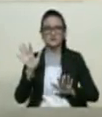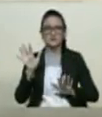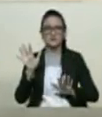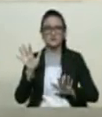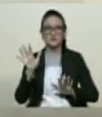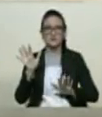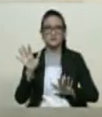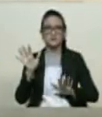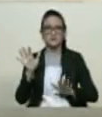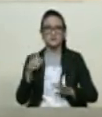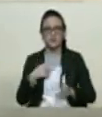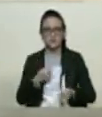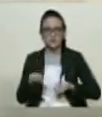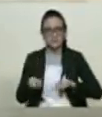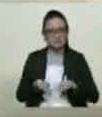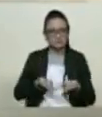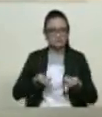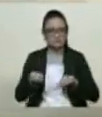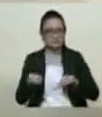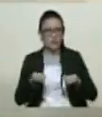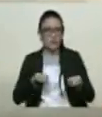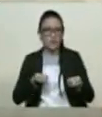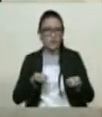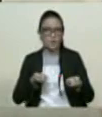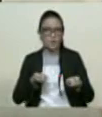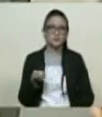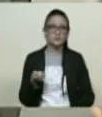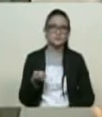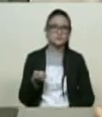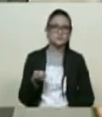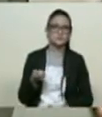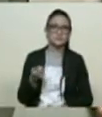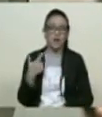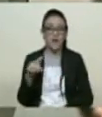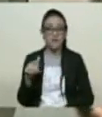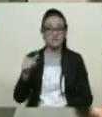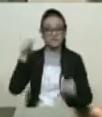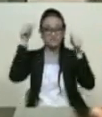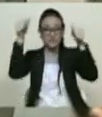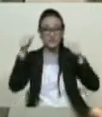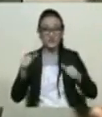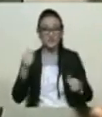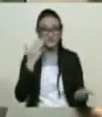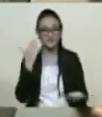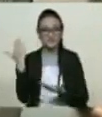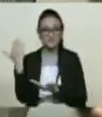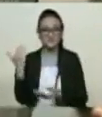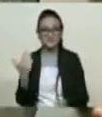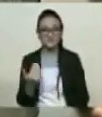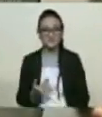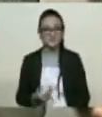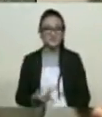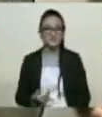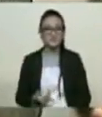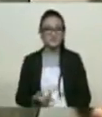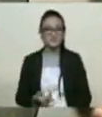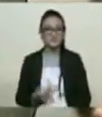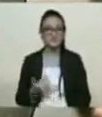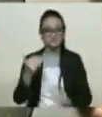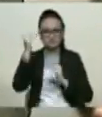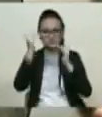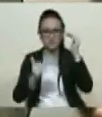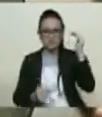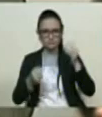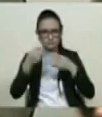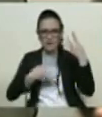implementando medidas que además de todo eso, fiches allí, podemos pasarlos. Nosotros tenemos todo esto, no son cosas